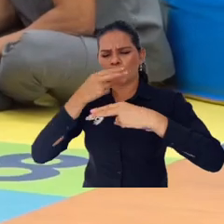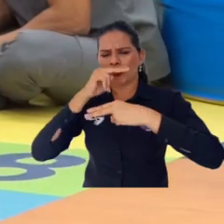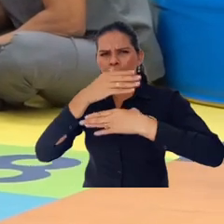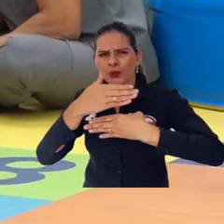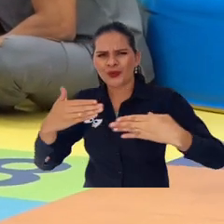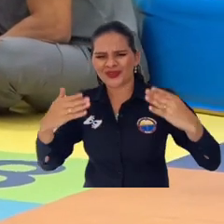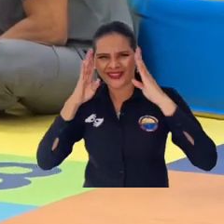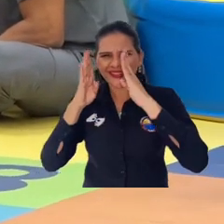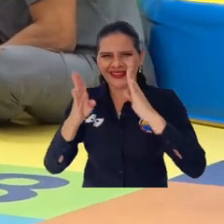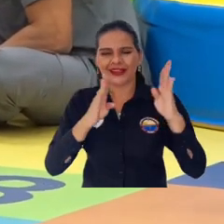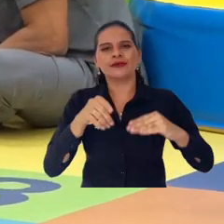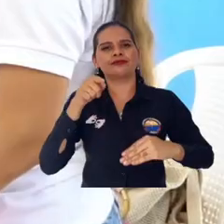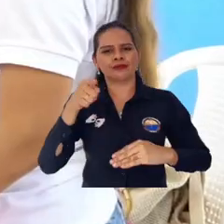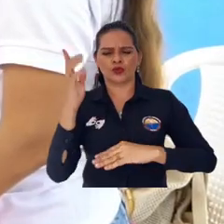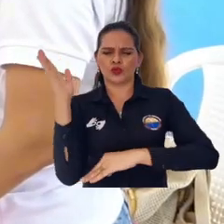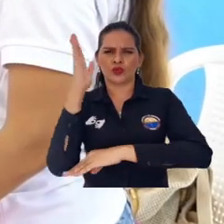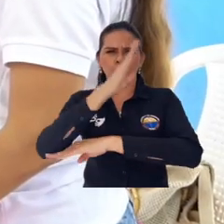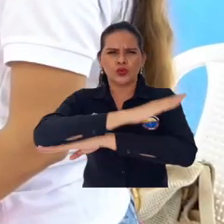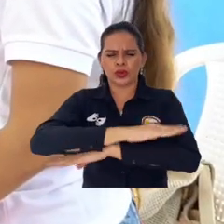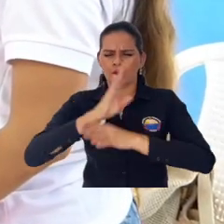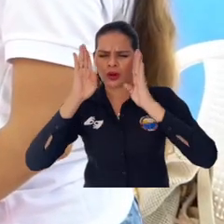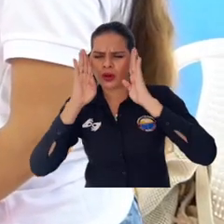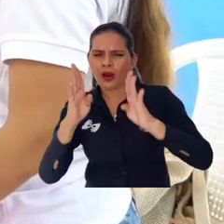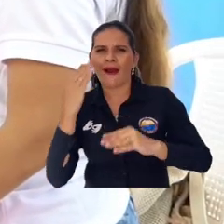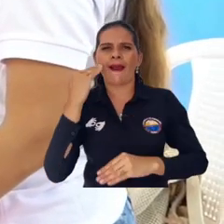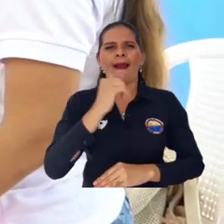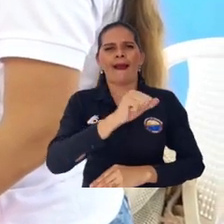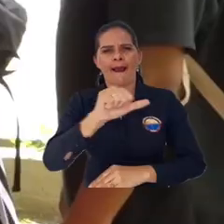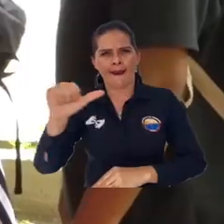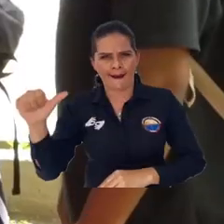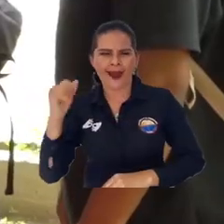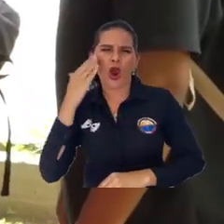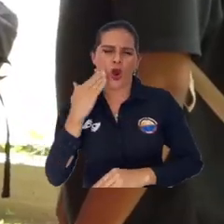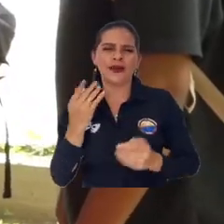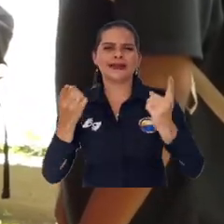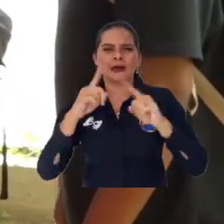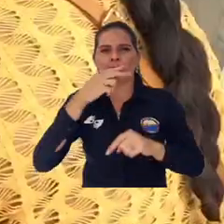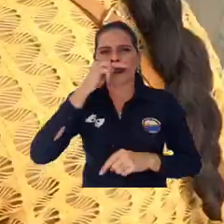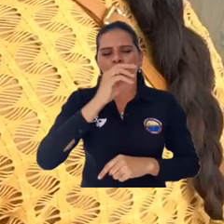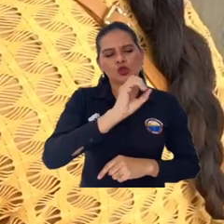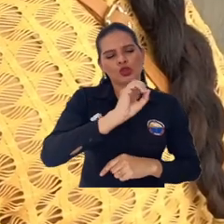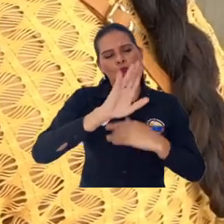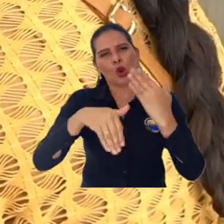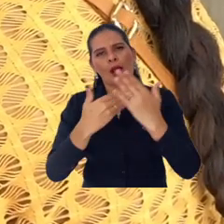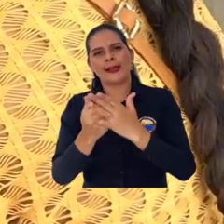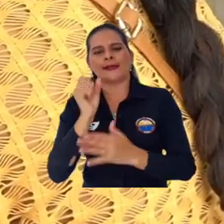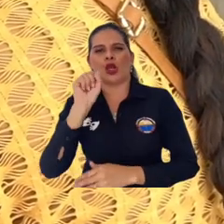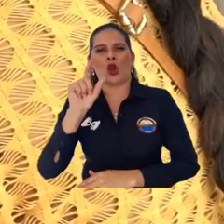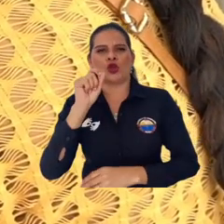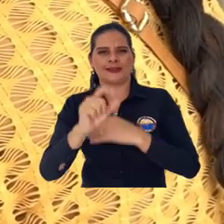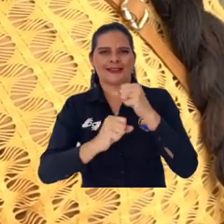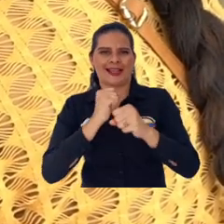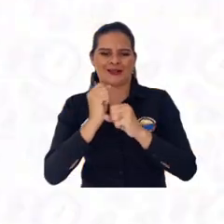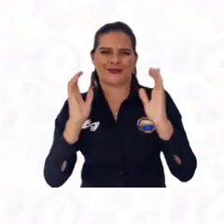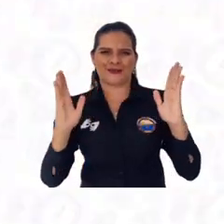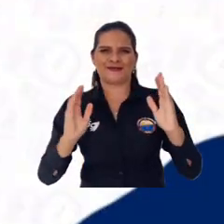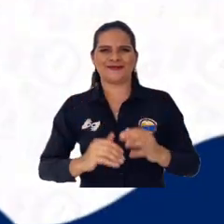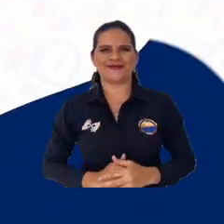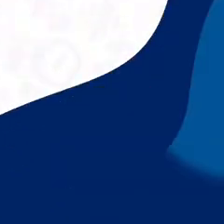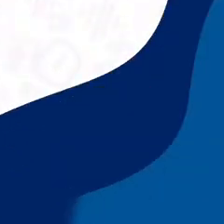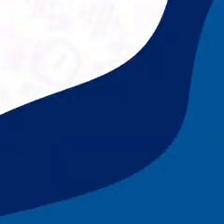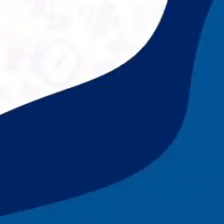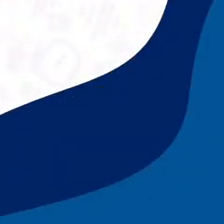la Infancia, realizó la primera jornada integral dirigida a mujeres en edad fértil y a niños de 0 a 12 años.